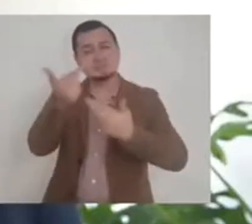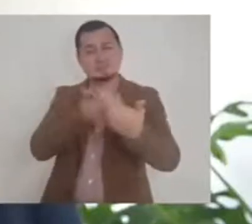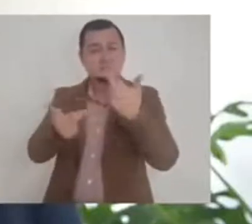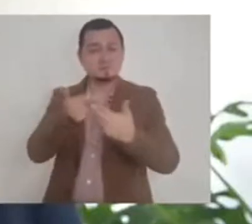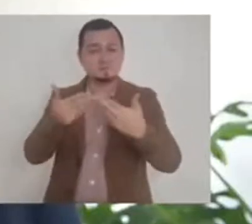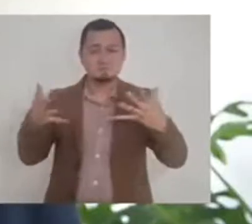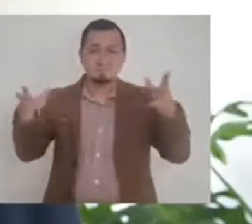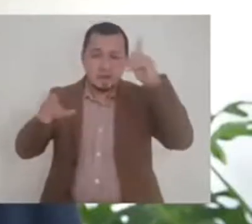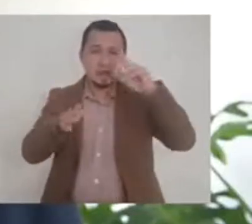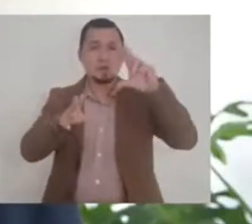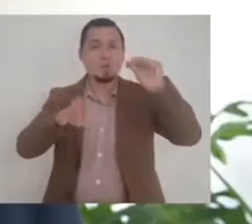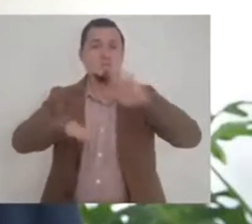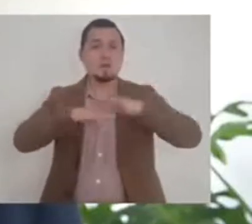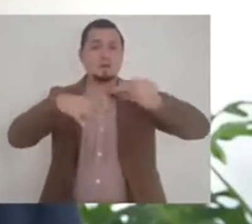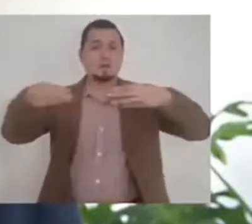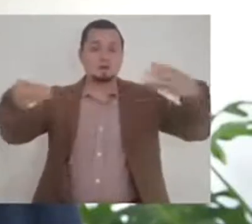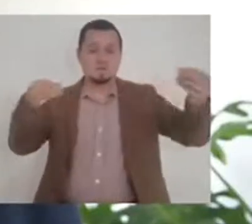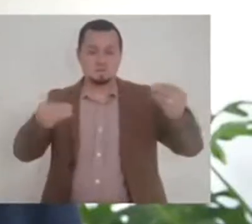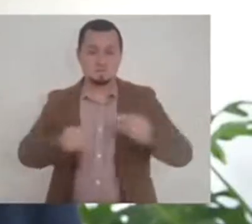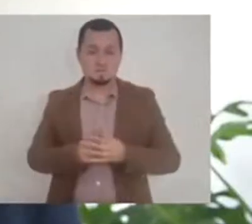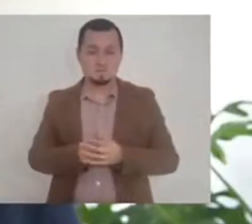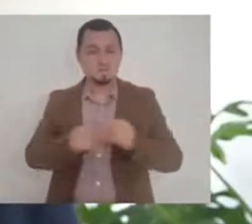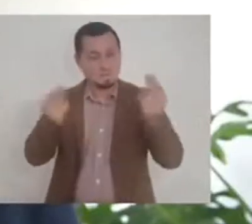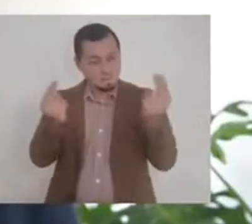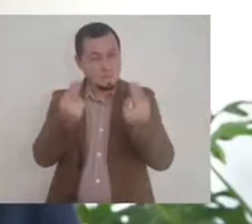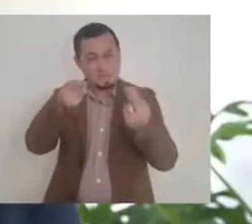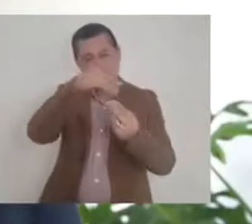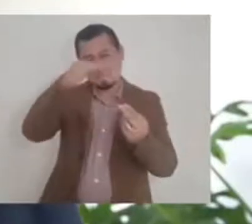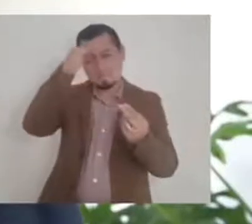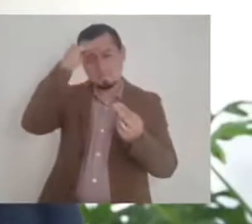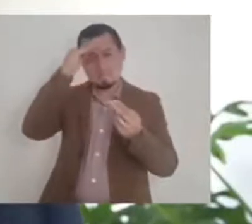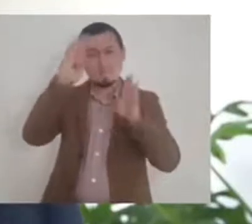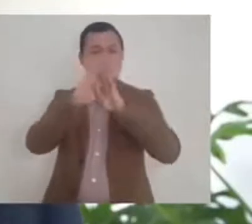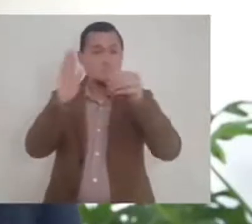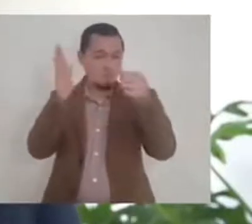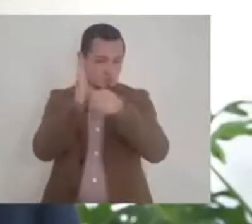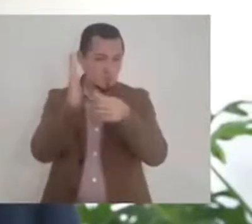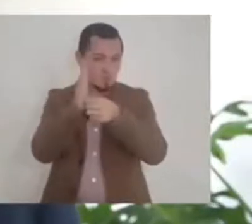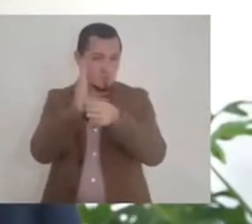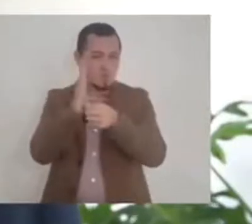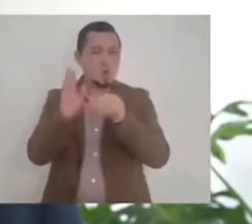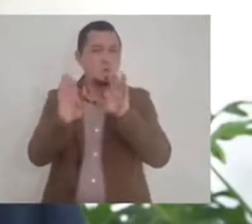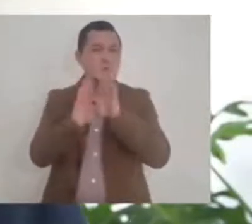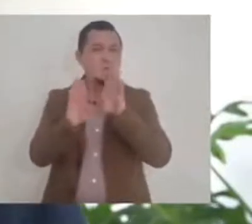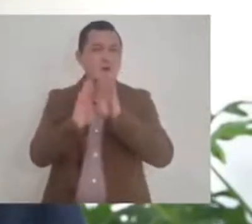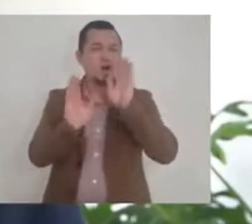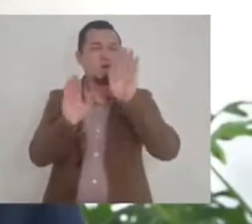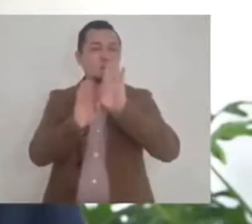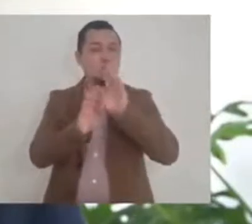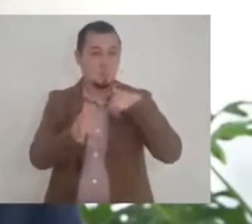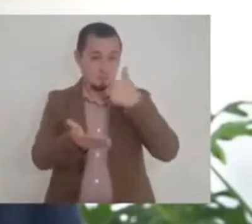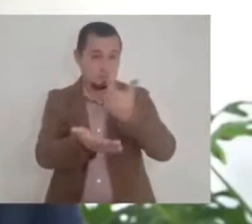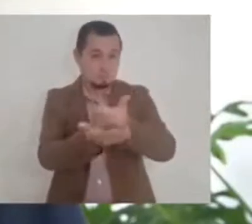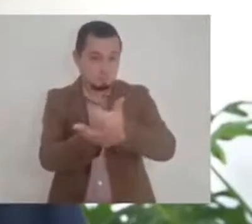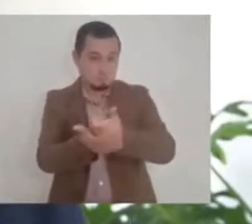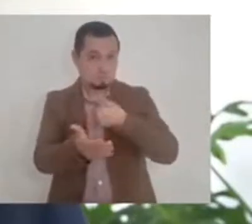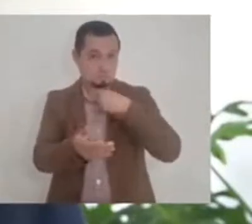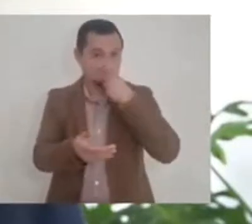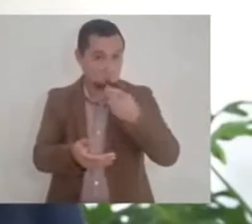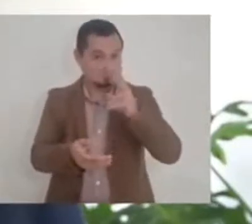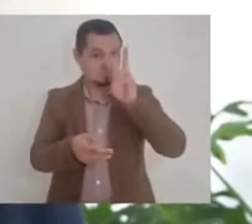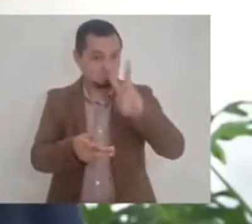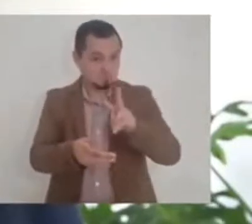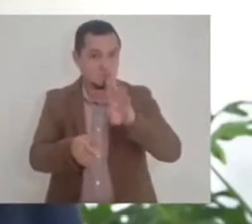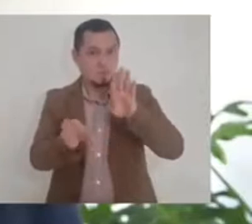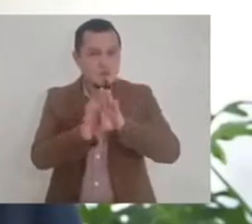Hay quienes piensan que el botón es solo un amague o una amenaza para tratar que la gente cumpla con su responsabilidad. Créanme que no lo